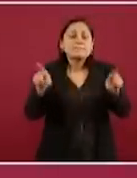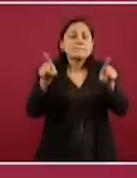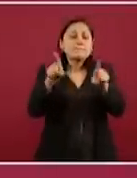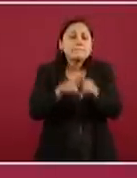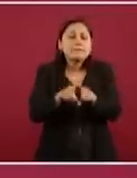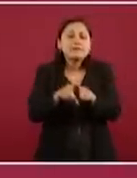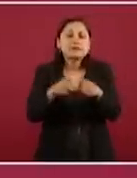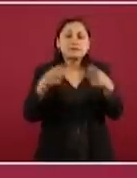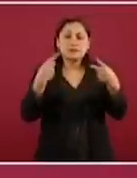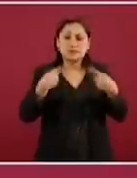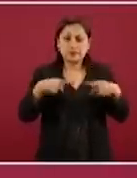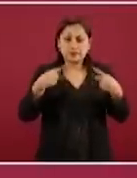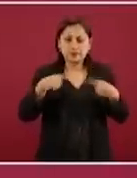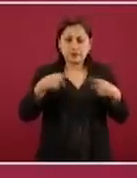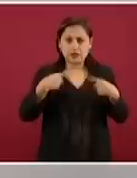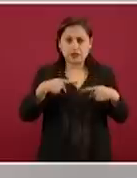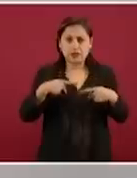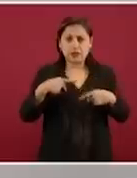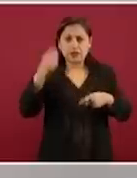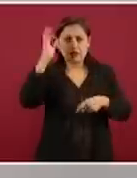demás ya sabían,